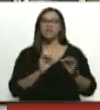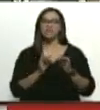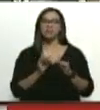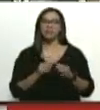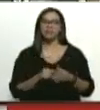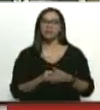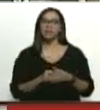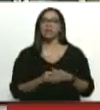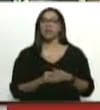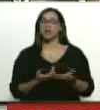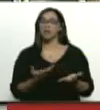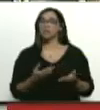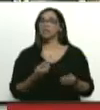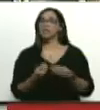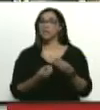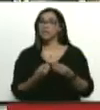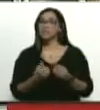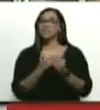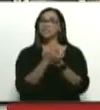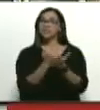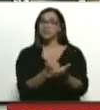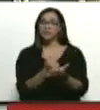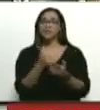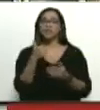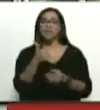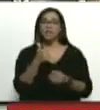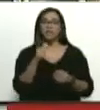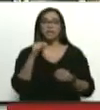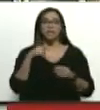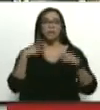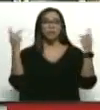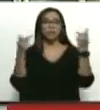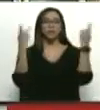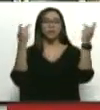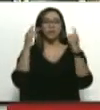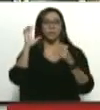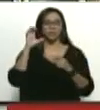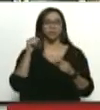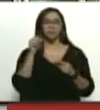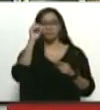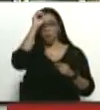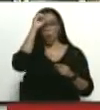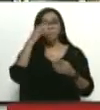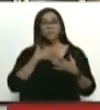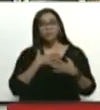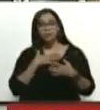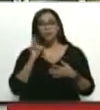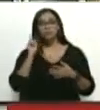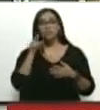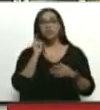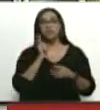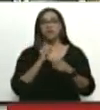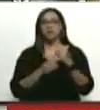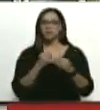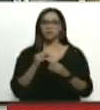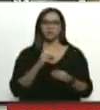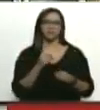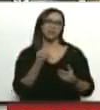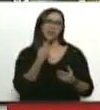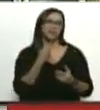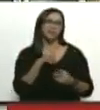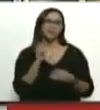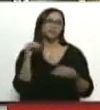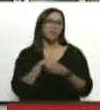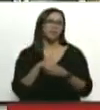bien y la prosperidad del país. Esta es mi opinión con respecto a lo que usted debe hacer. O sea, no se mete en eso, le dice